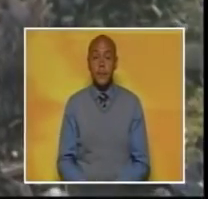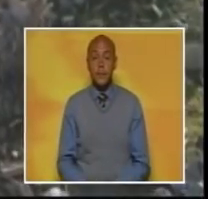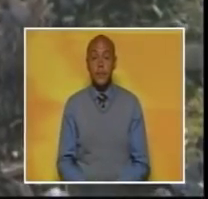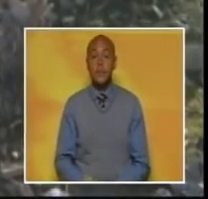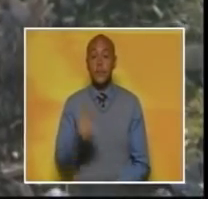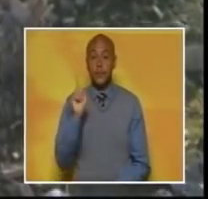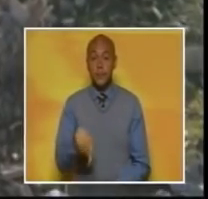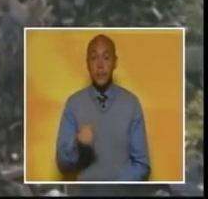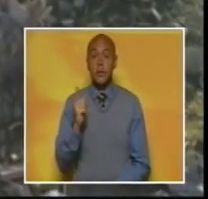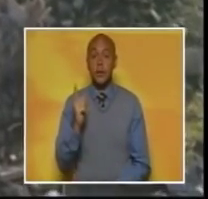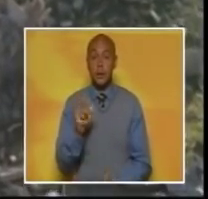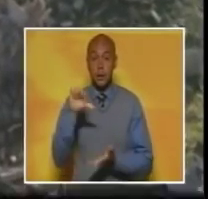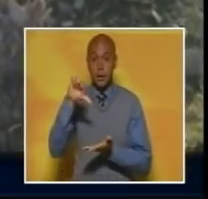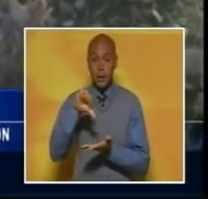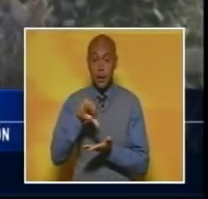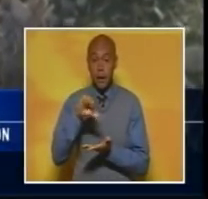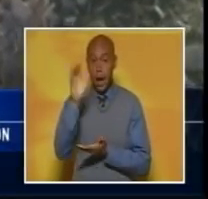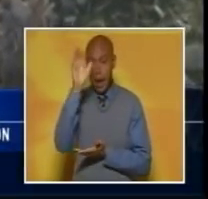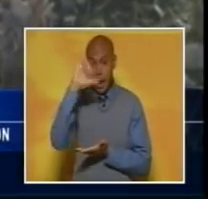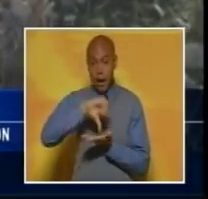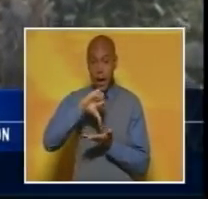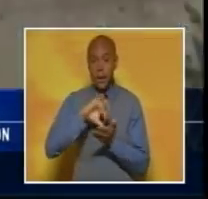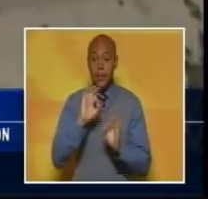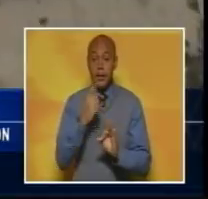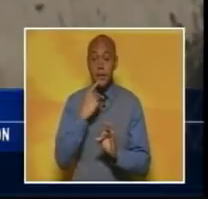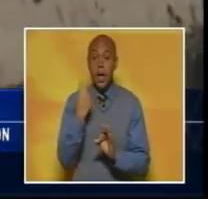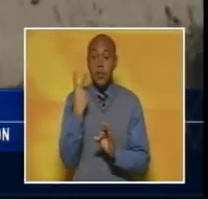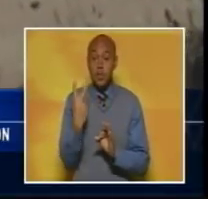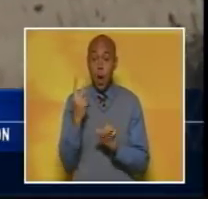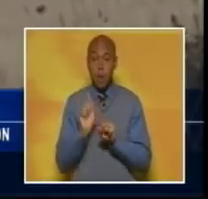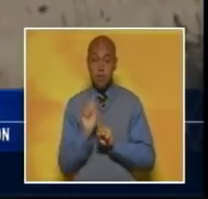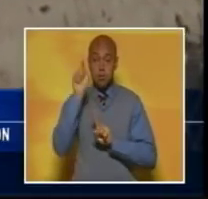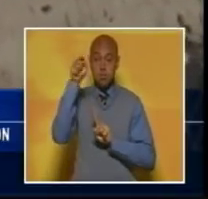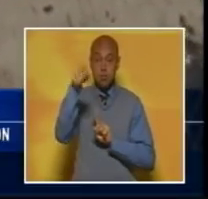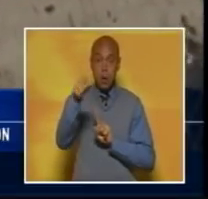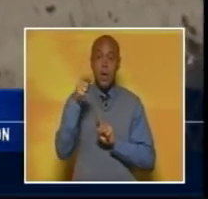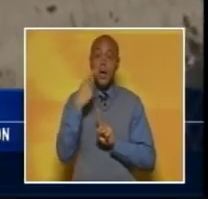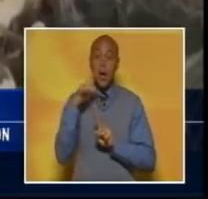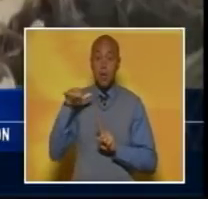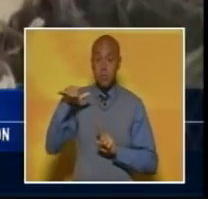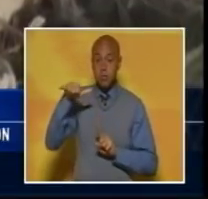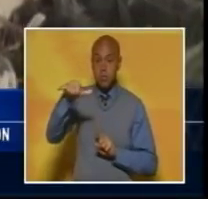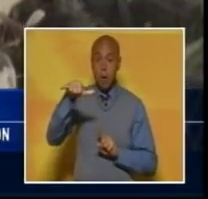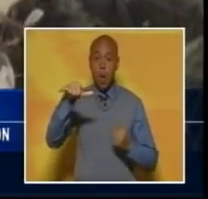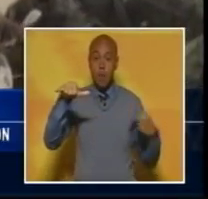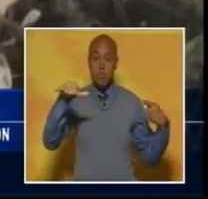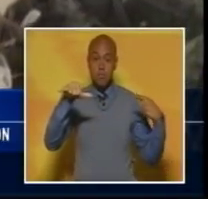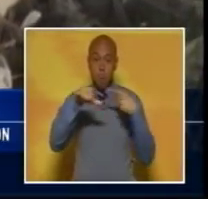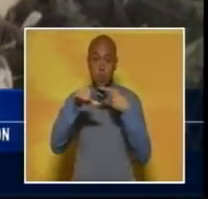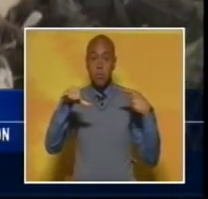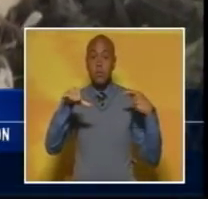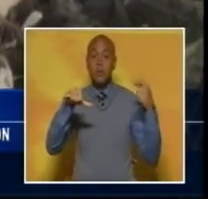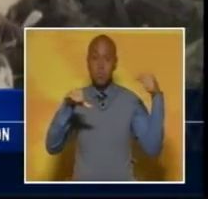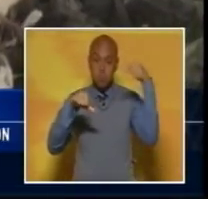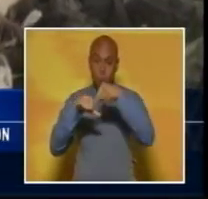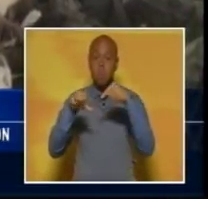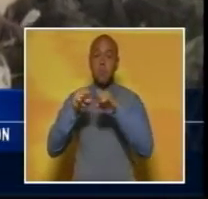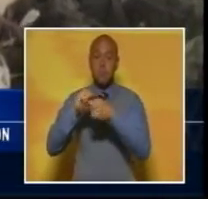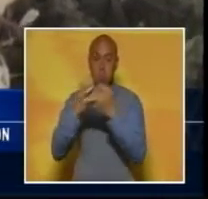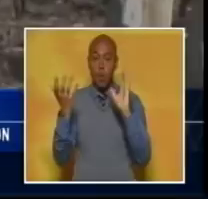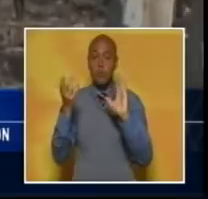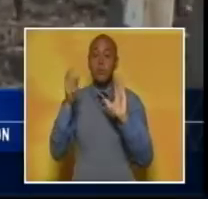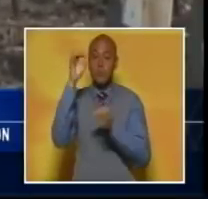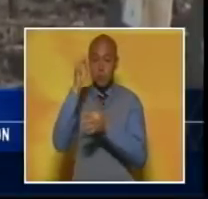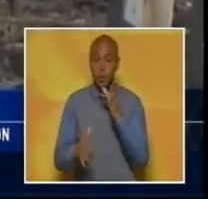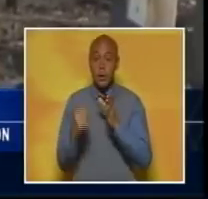En Irán, la aviación civil confirmó que 2 misiles fueron disparados contra el avión ucraniano derribado por las Fuerzas Armadas